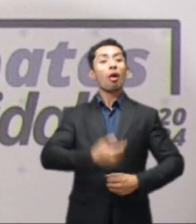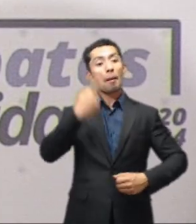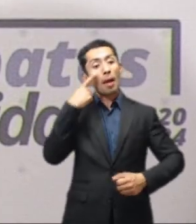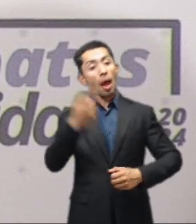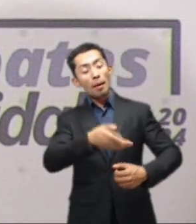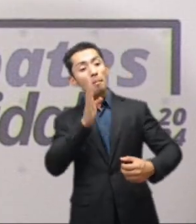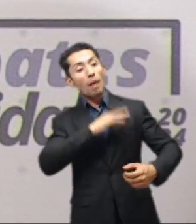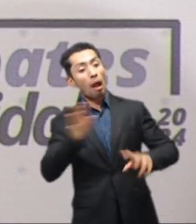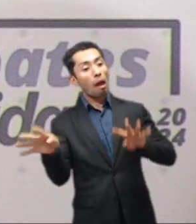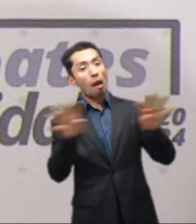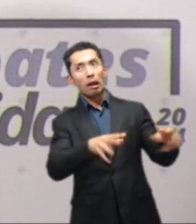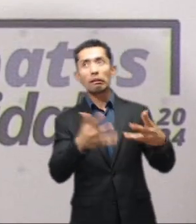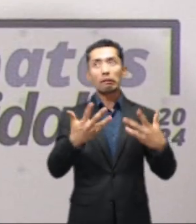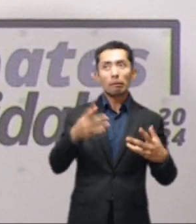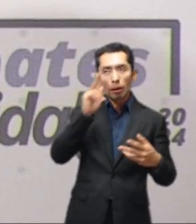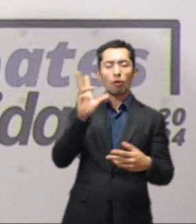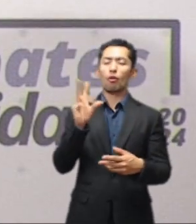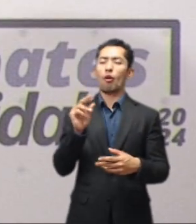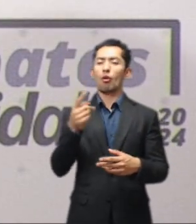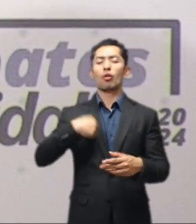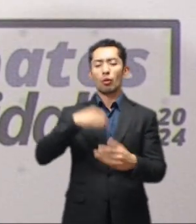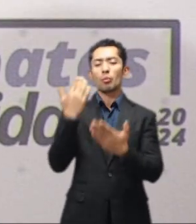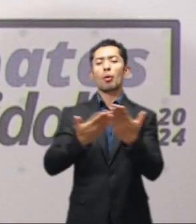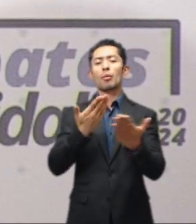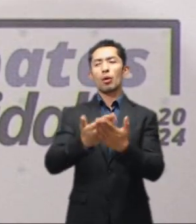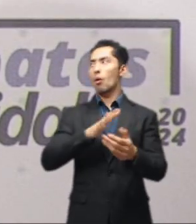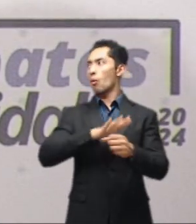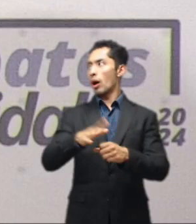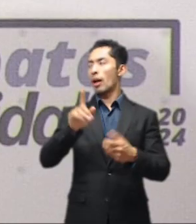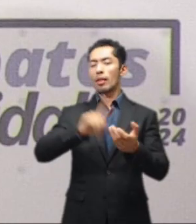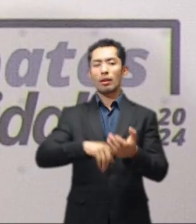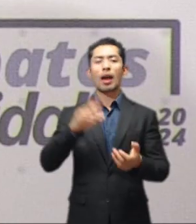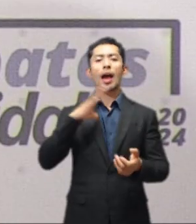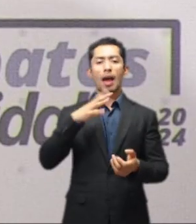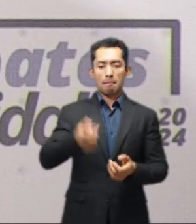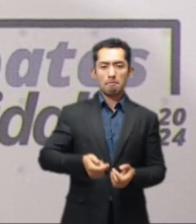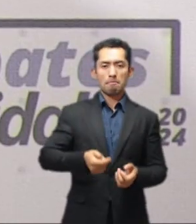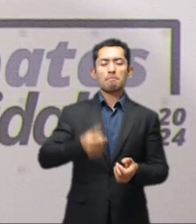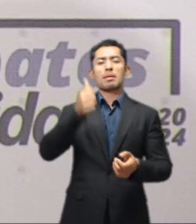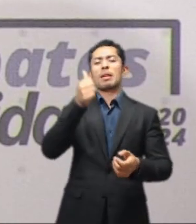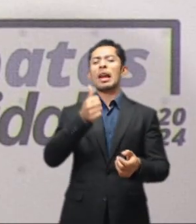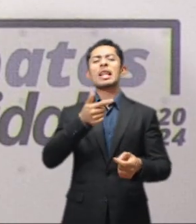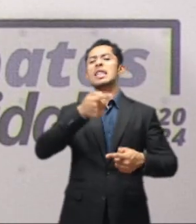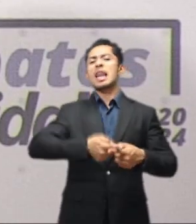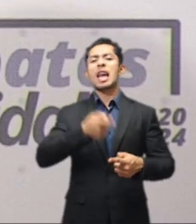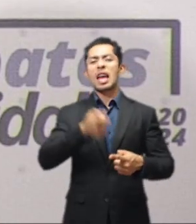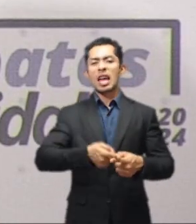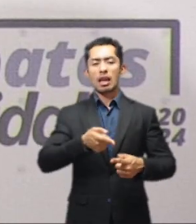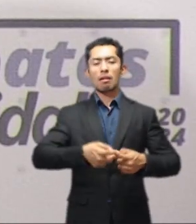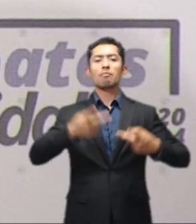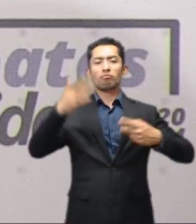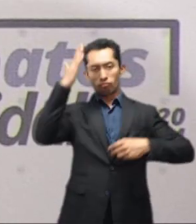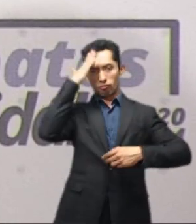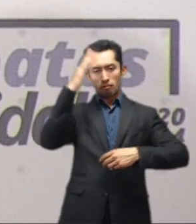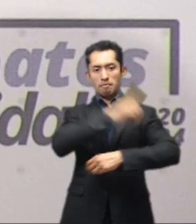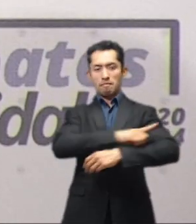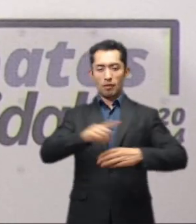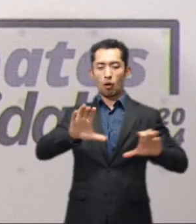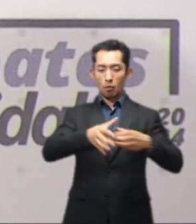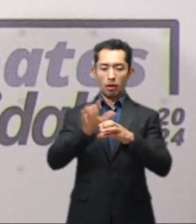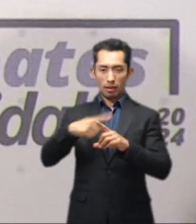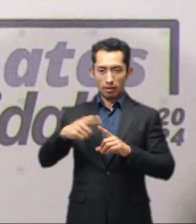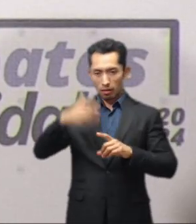mujeres lo que proponemos nosotros es atender con el primer atendi que este caso serían los delegados de las